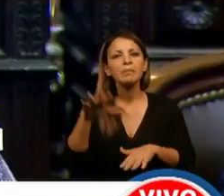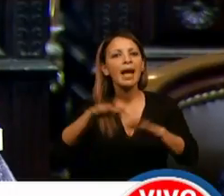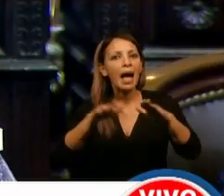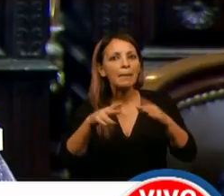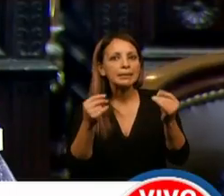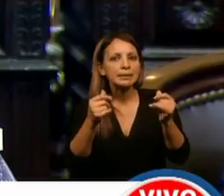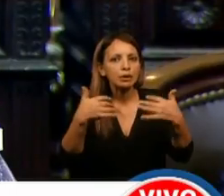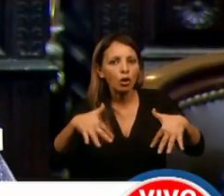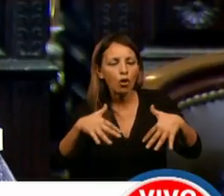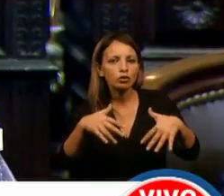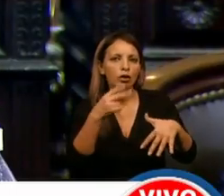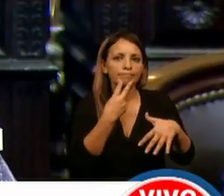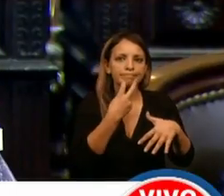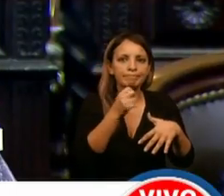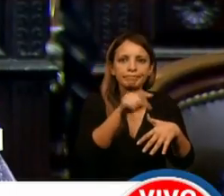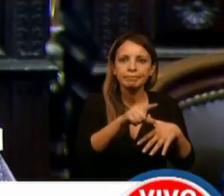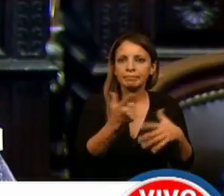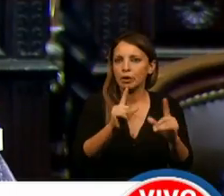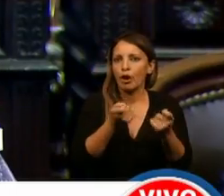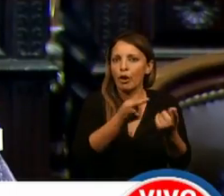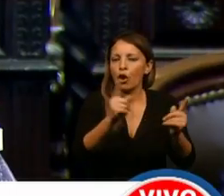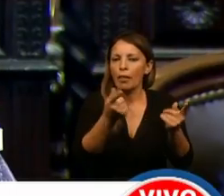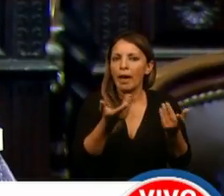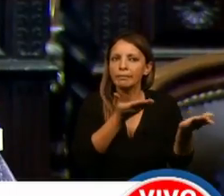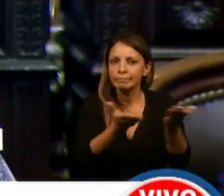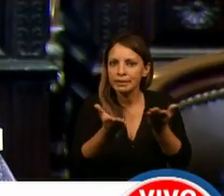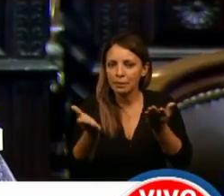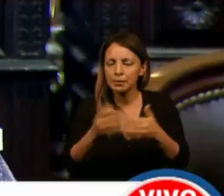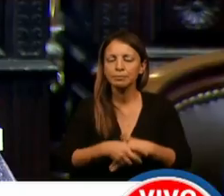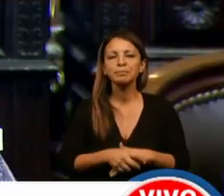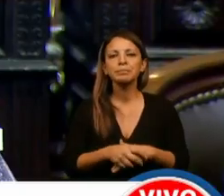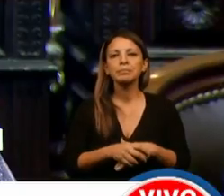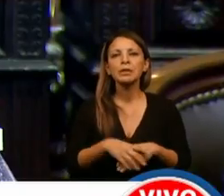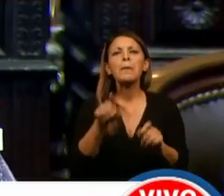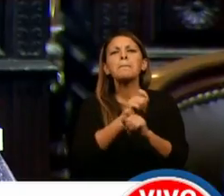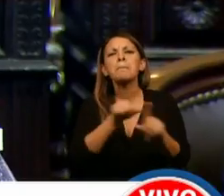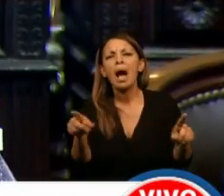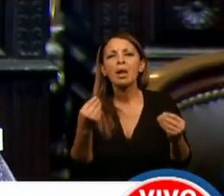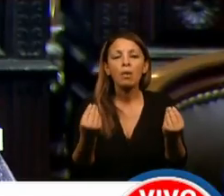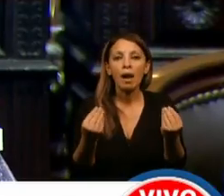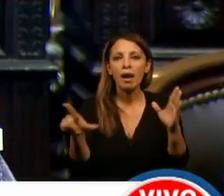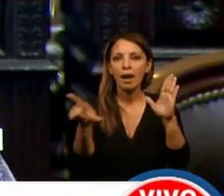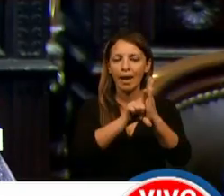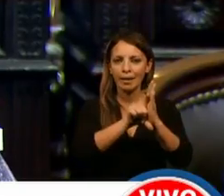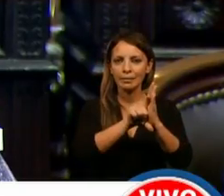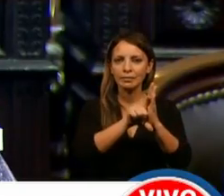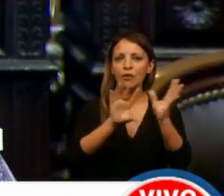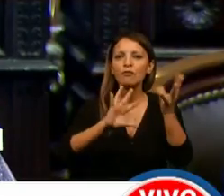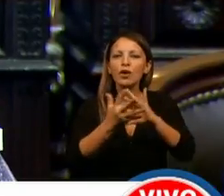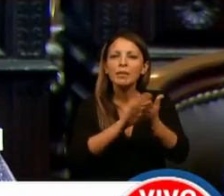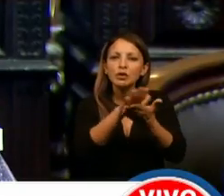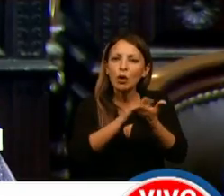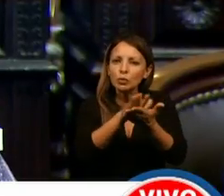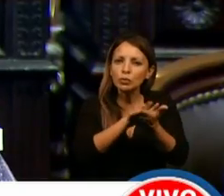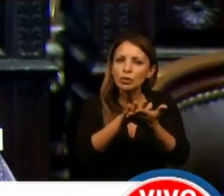sistema energético no lo permiten lo que está muy mal es esta ley la solución que le damos